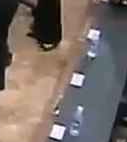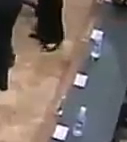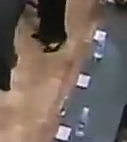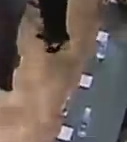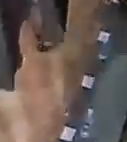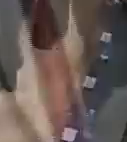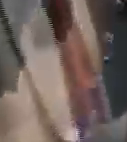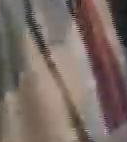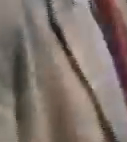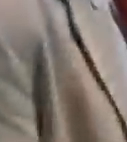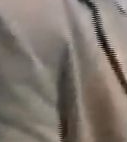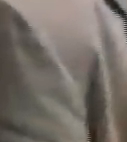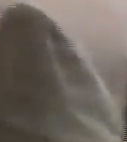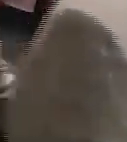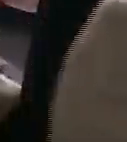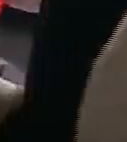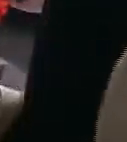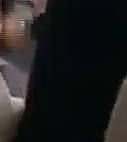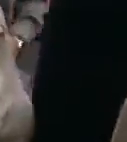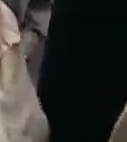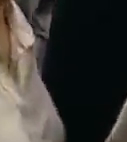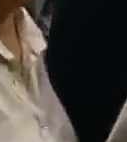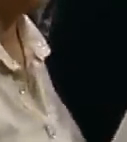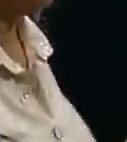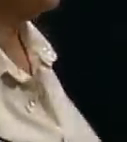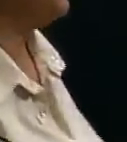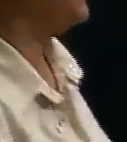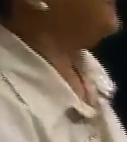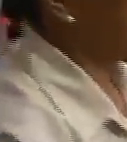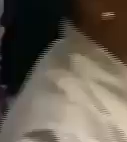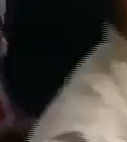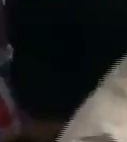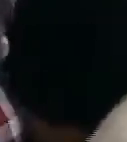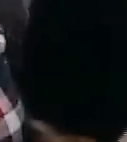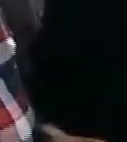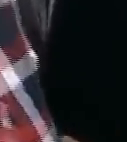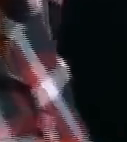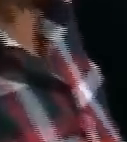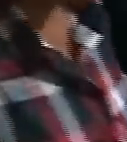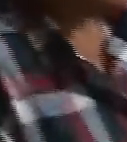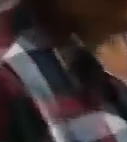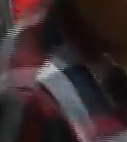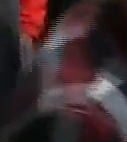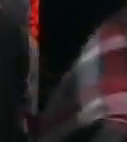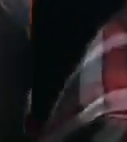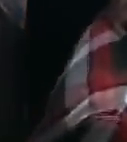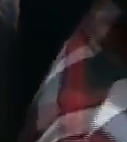de